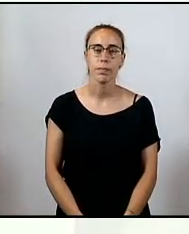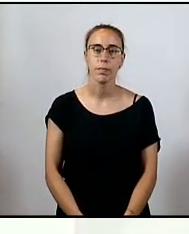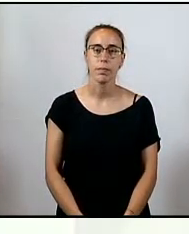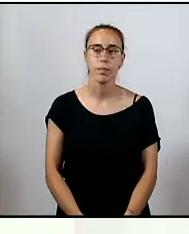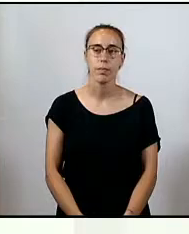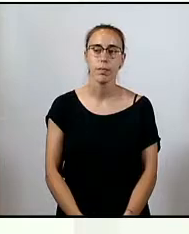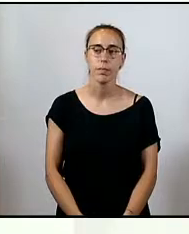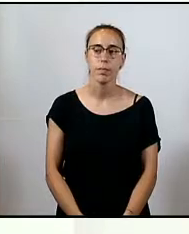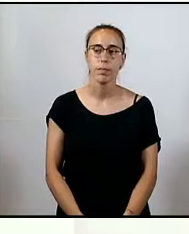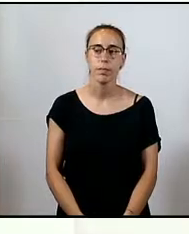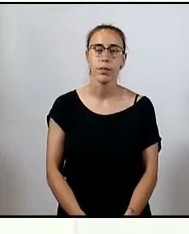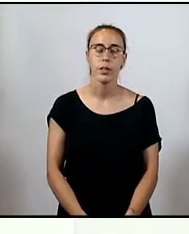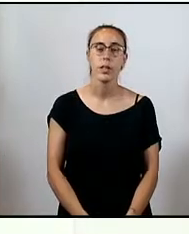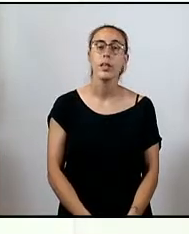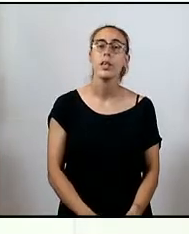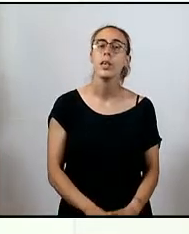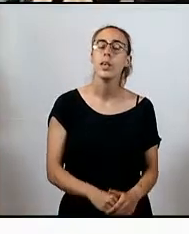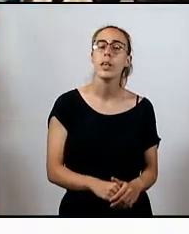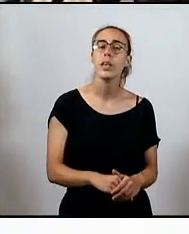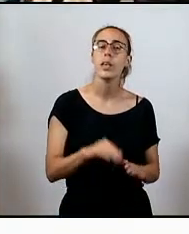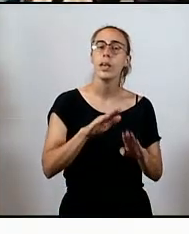Consejero Santamaría, para usted.